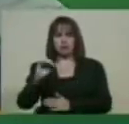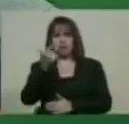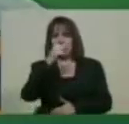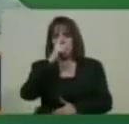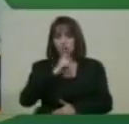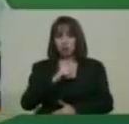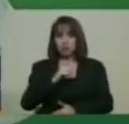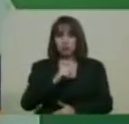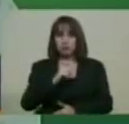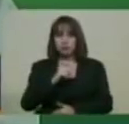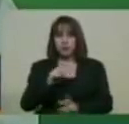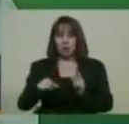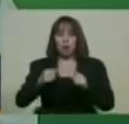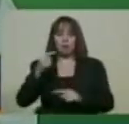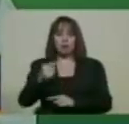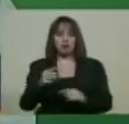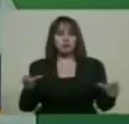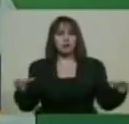Pudiéramos hacer la próxima reunión